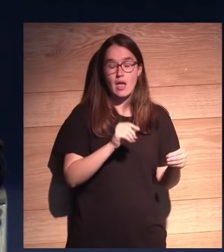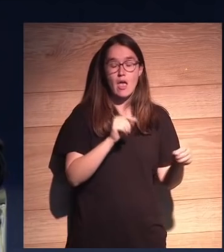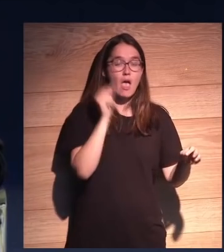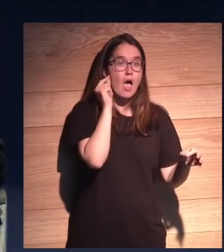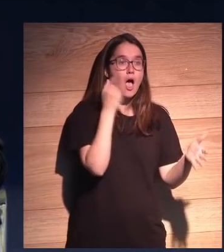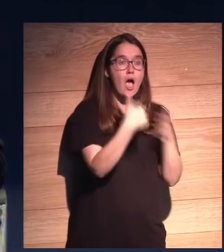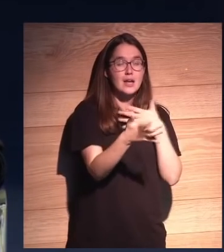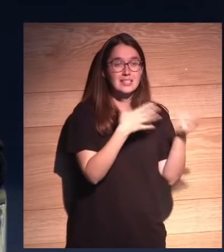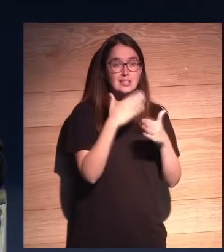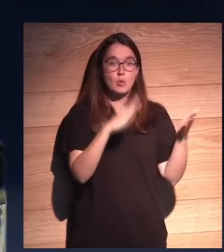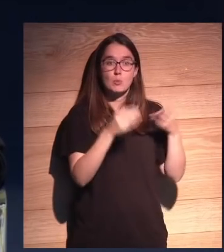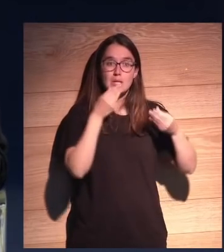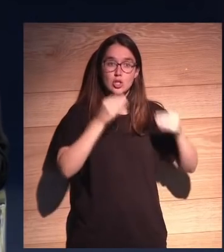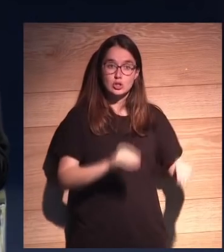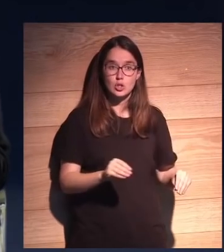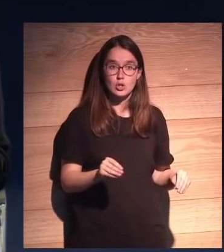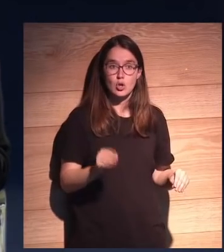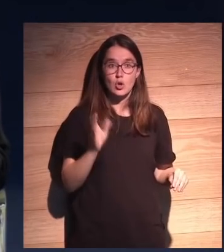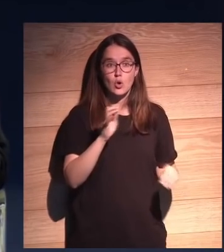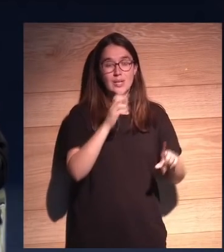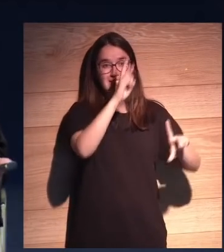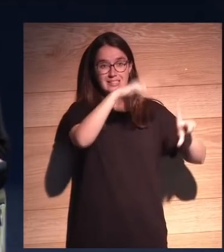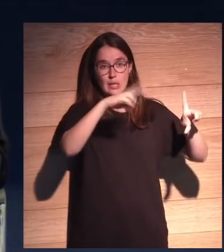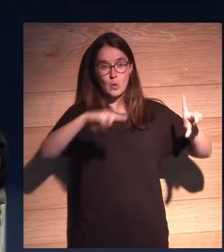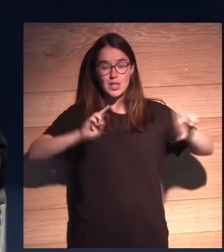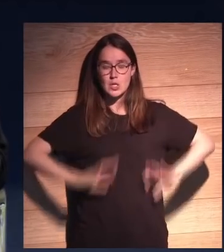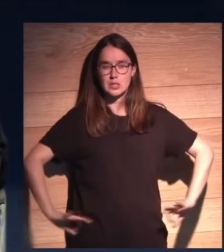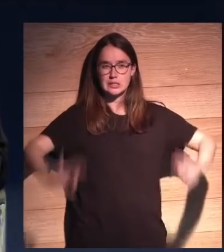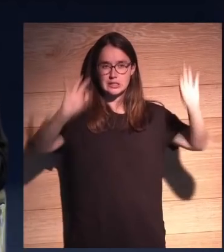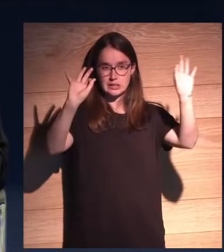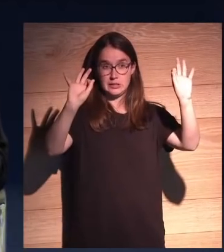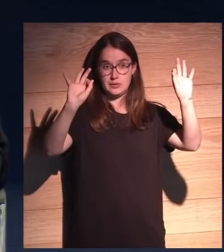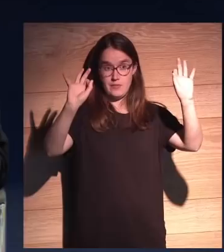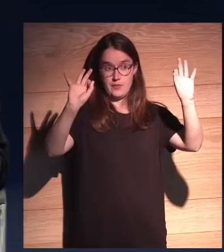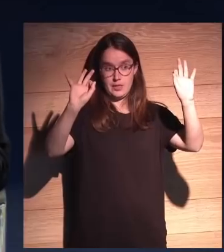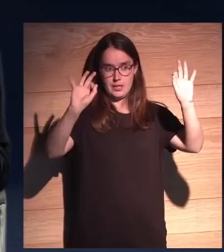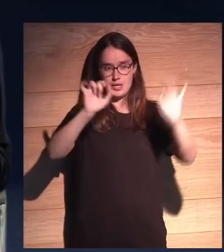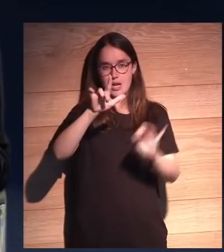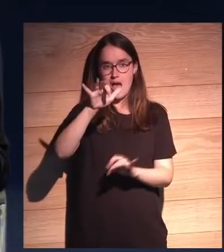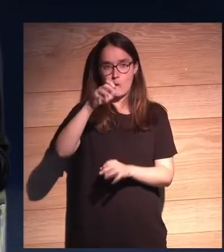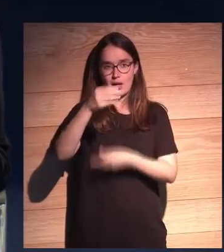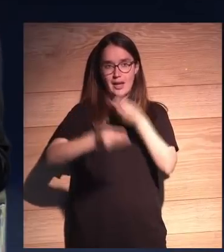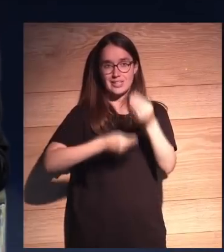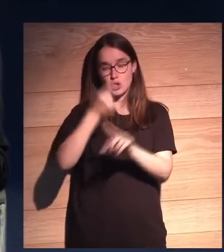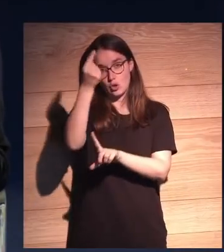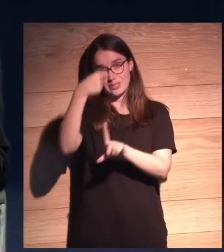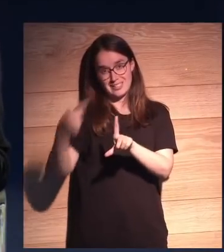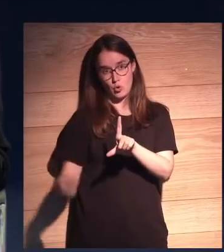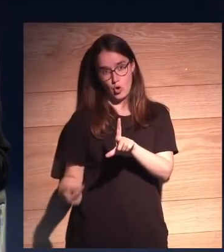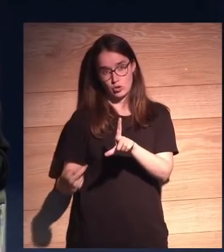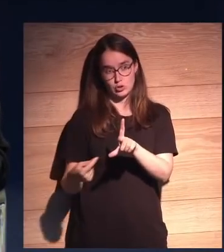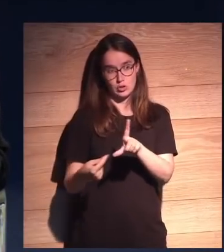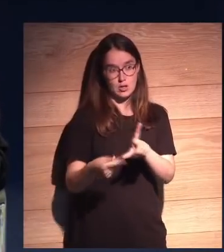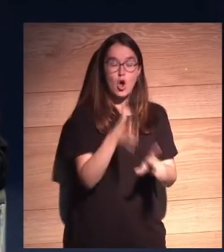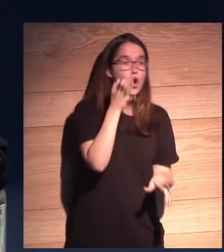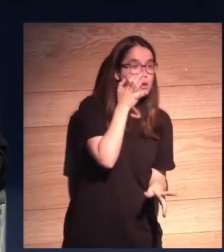o de ese momento histórico o de ese cuadro en concreto, según, y Laura ha hecho las ilustraciones basándose